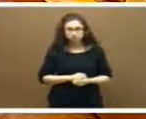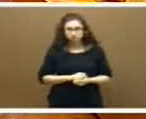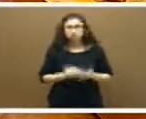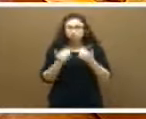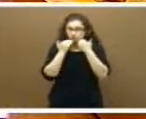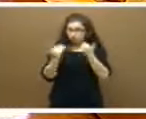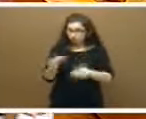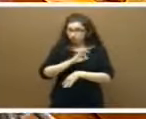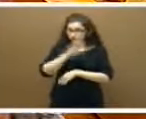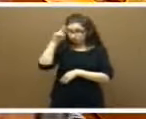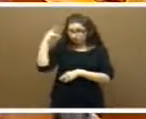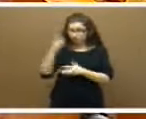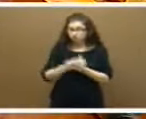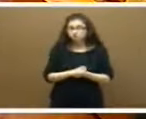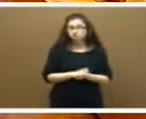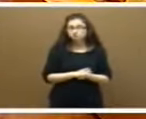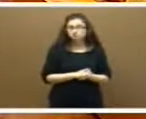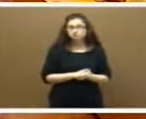Muchas gracias, señor Escobar.